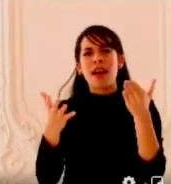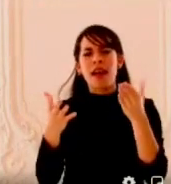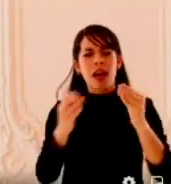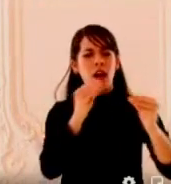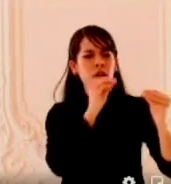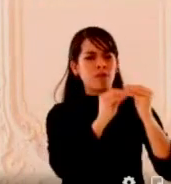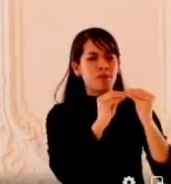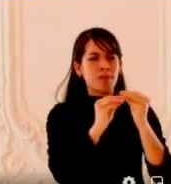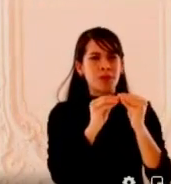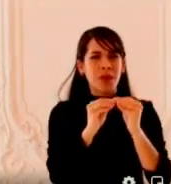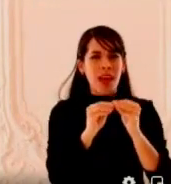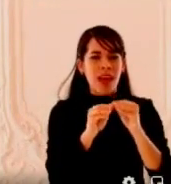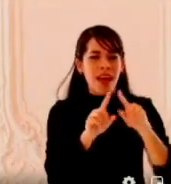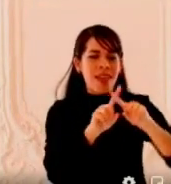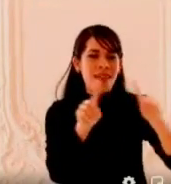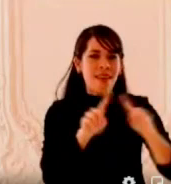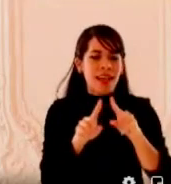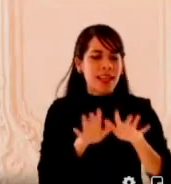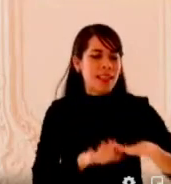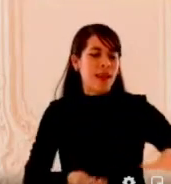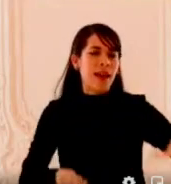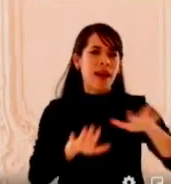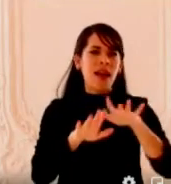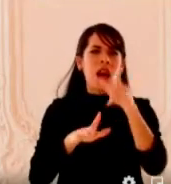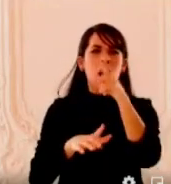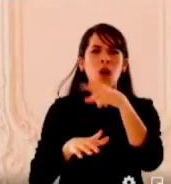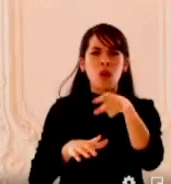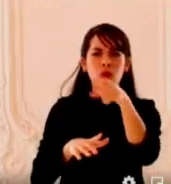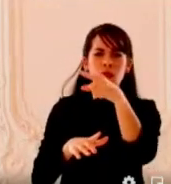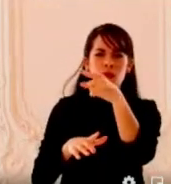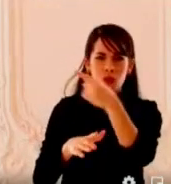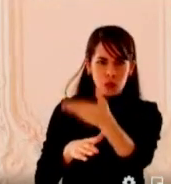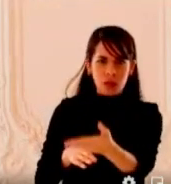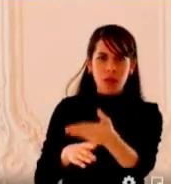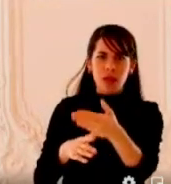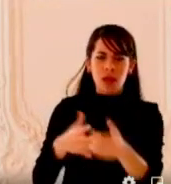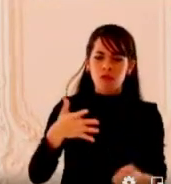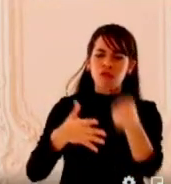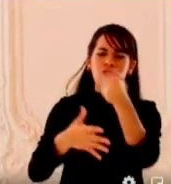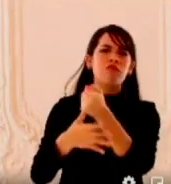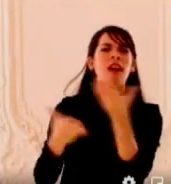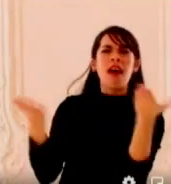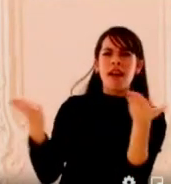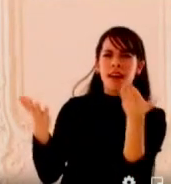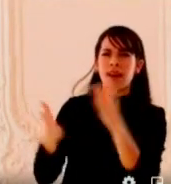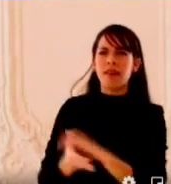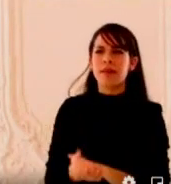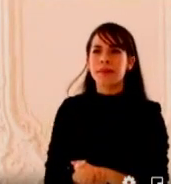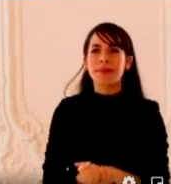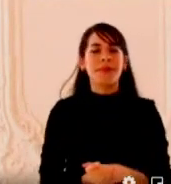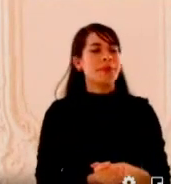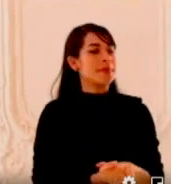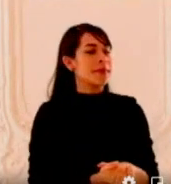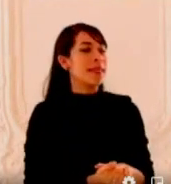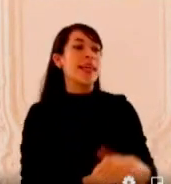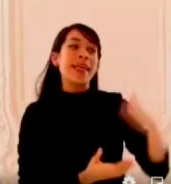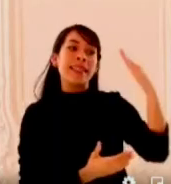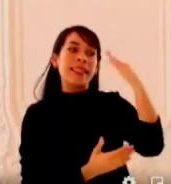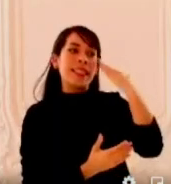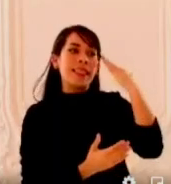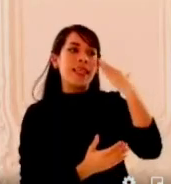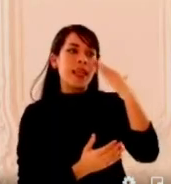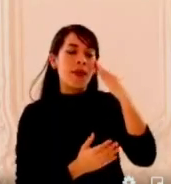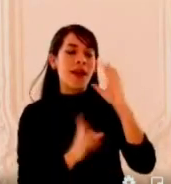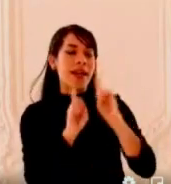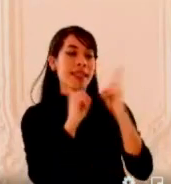en tantas áreas está tan deteriorada? Por supuesto, y buenos días. Bueno, sabemos que, y tenemos que tener consciente, el